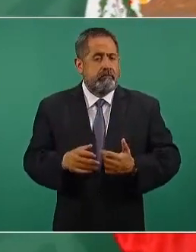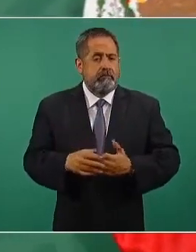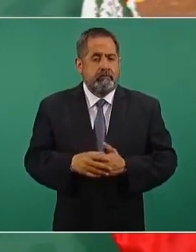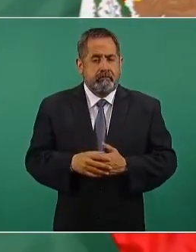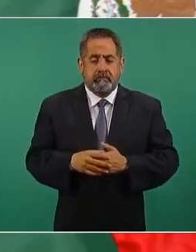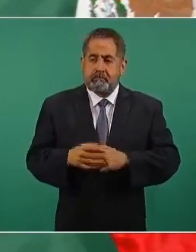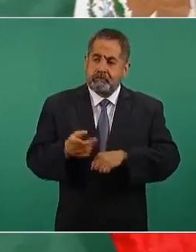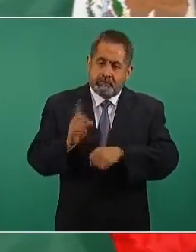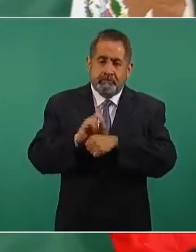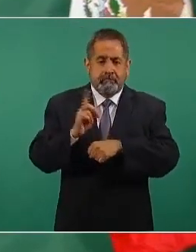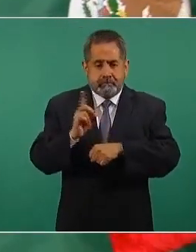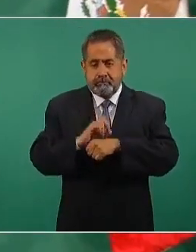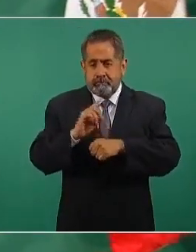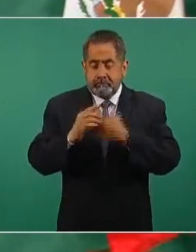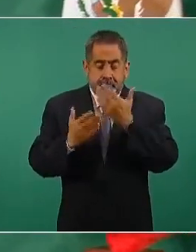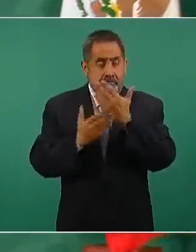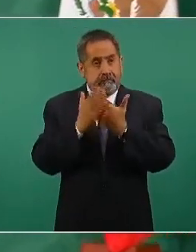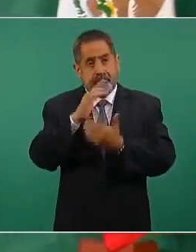día y noche